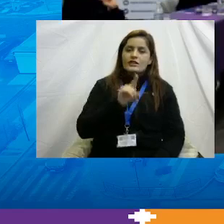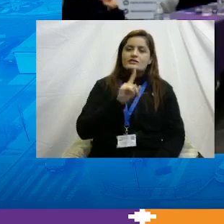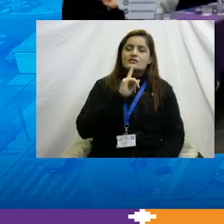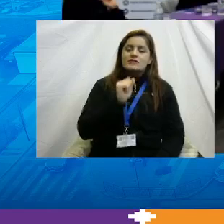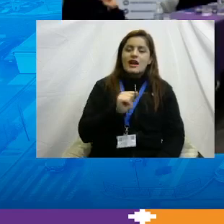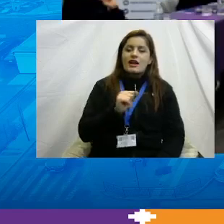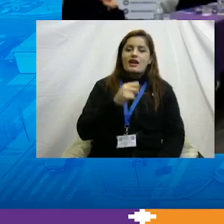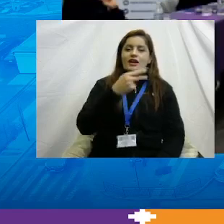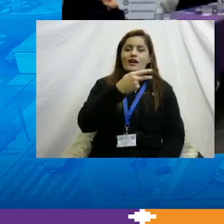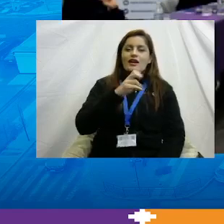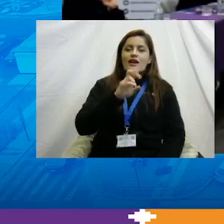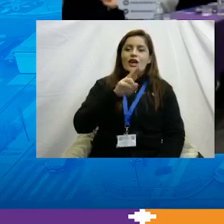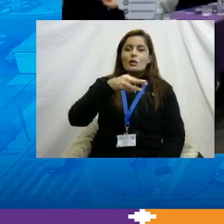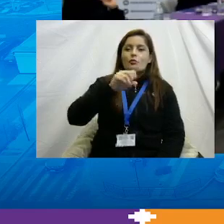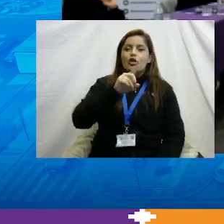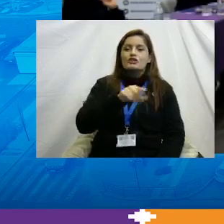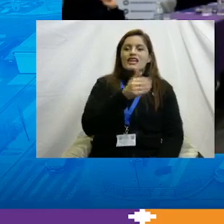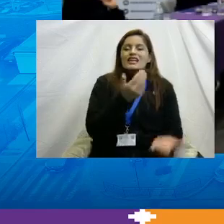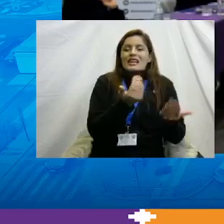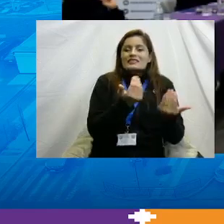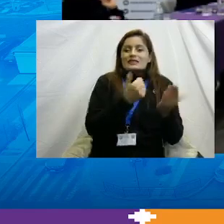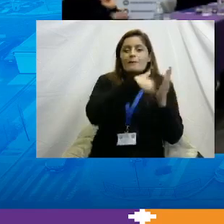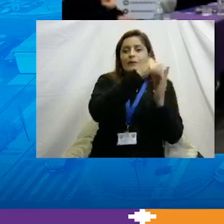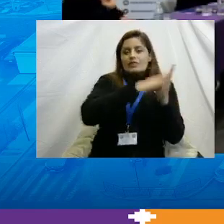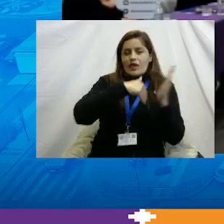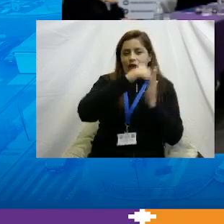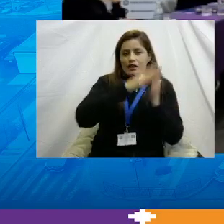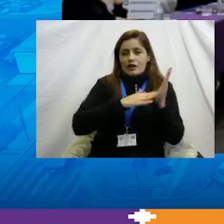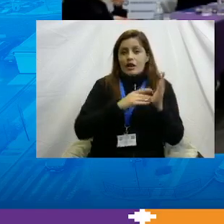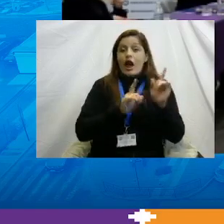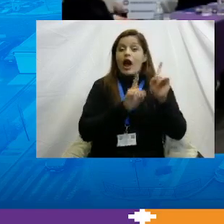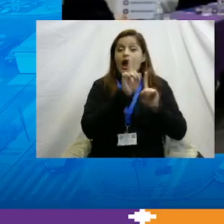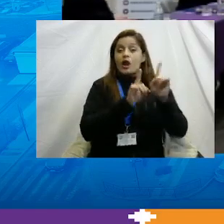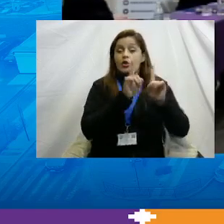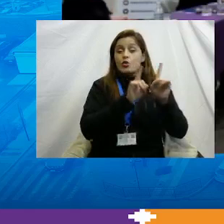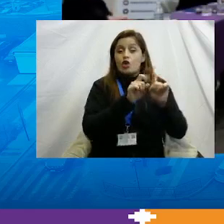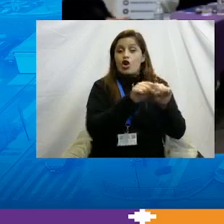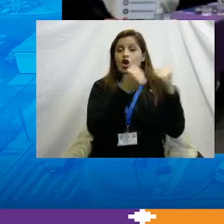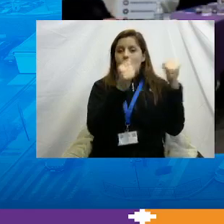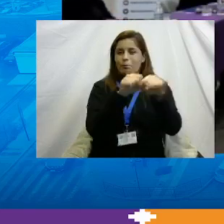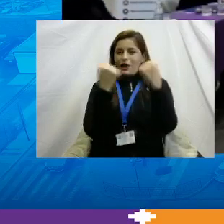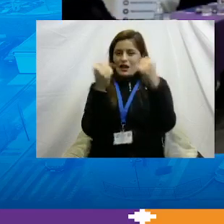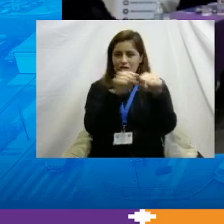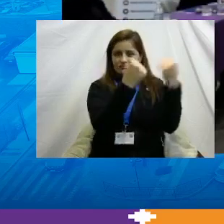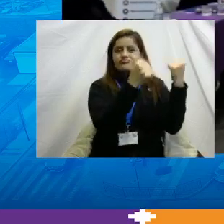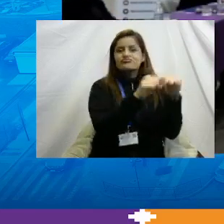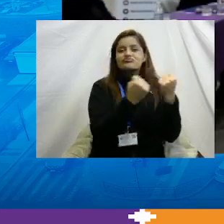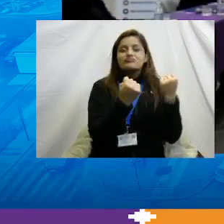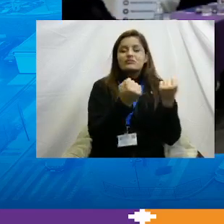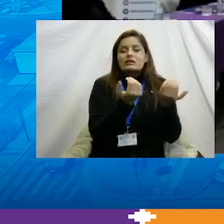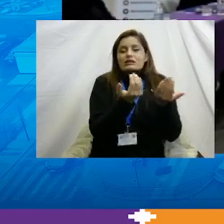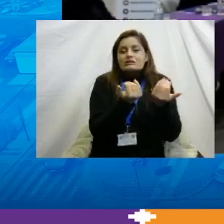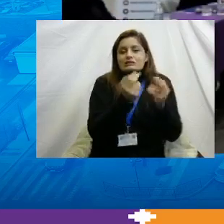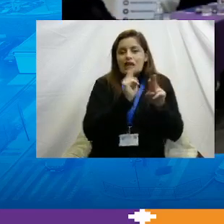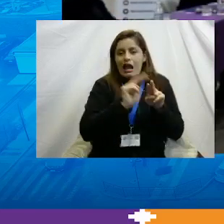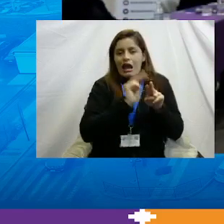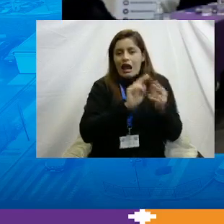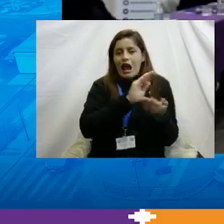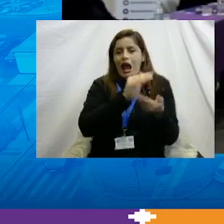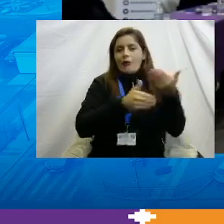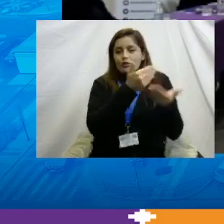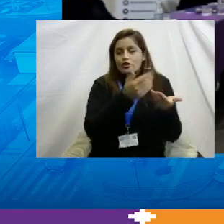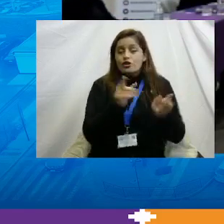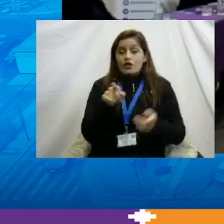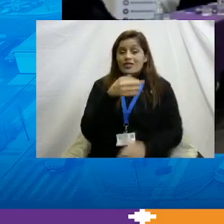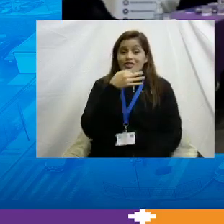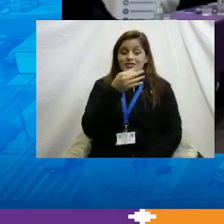necesita ser pintada y reparada en algunas planchas de internet de muros, que son al menos 8 planchas, y arreglar el piso. Ellos dicen que no